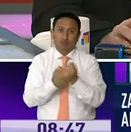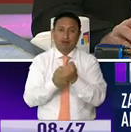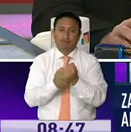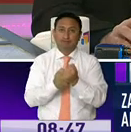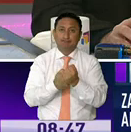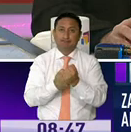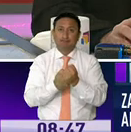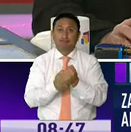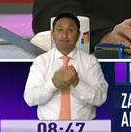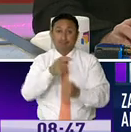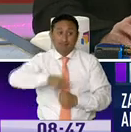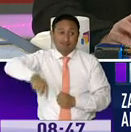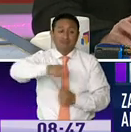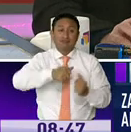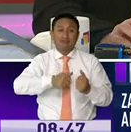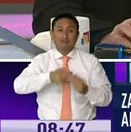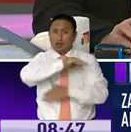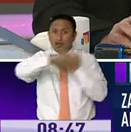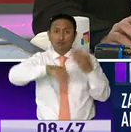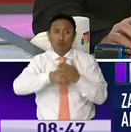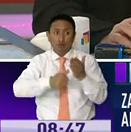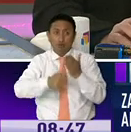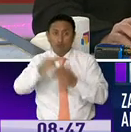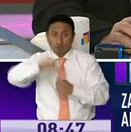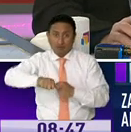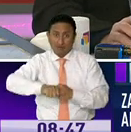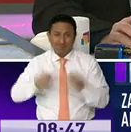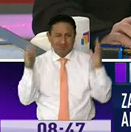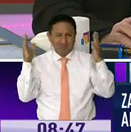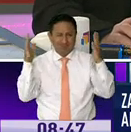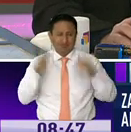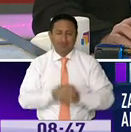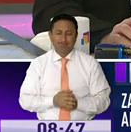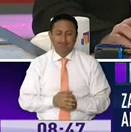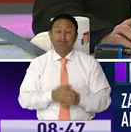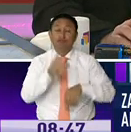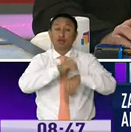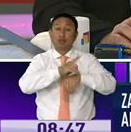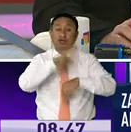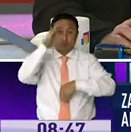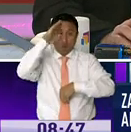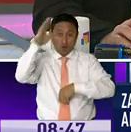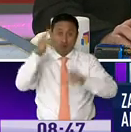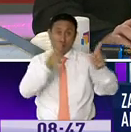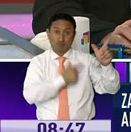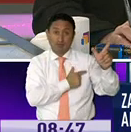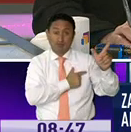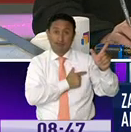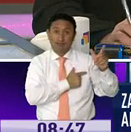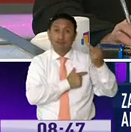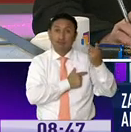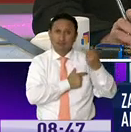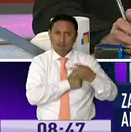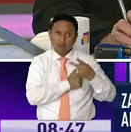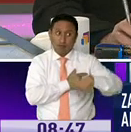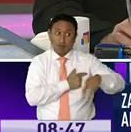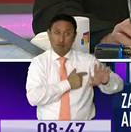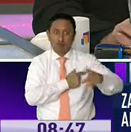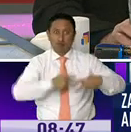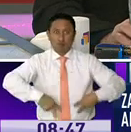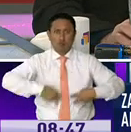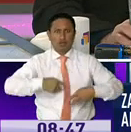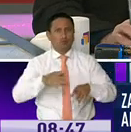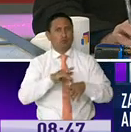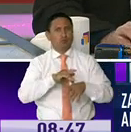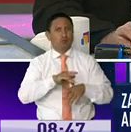y darles el aplauso al Ministerio de Salud, a todos los médicos, están en la primera línea de fuego, a la policía, a las Fuerzas Armadas, que también se juegan estando